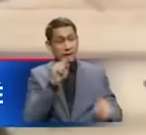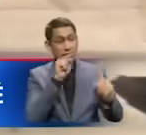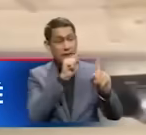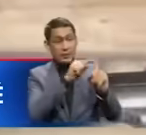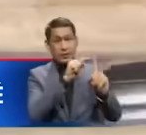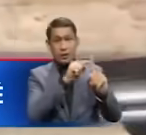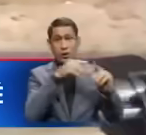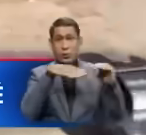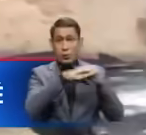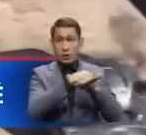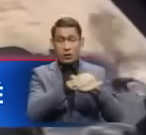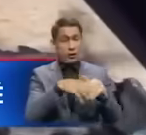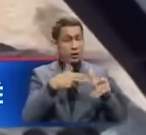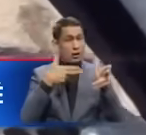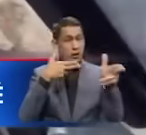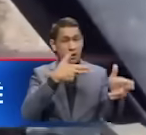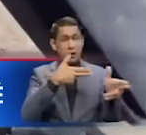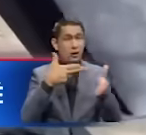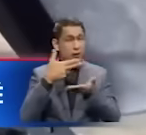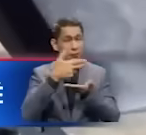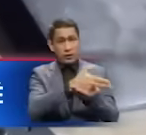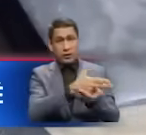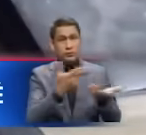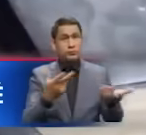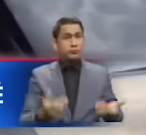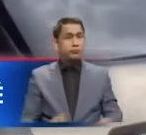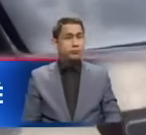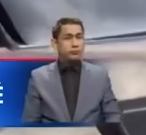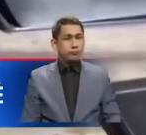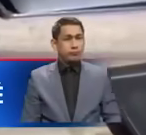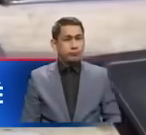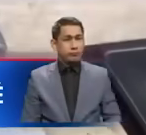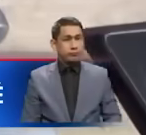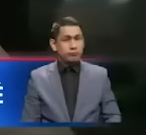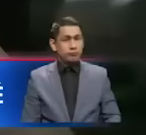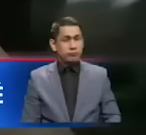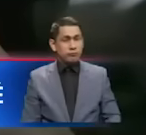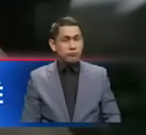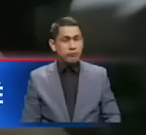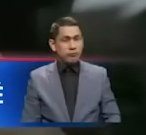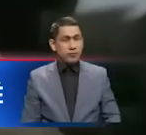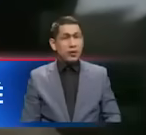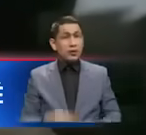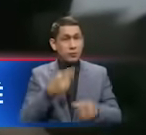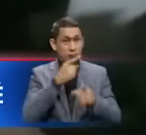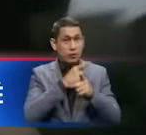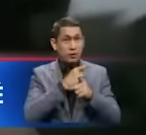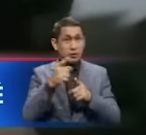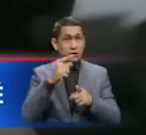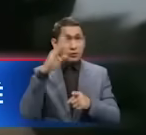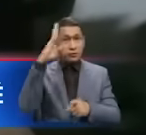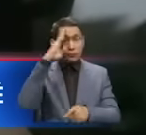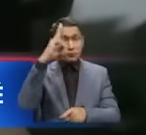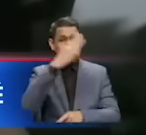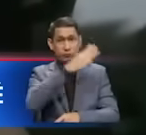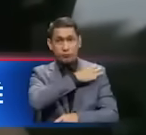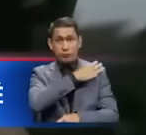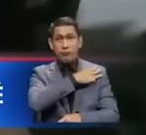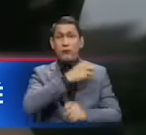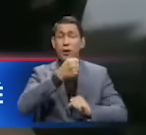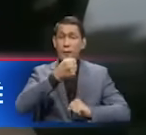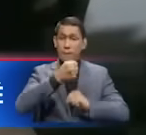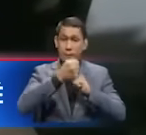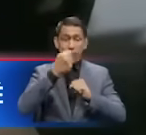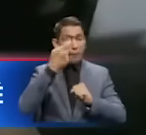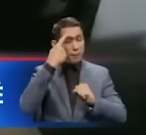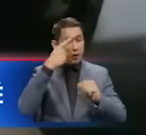corto alcance y una gran cantidad de munición. De esta manera, Fuerzas Armadas contribuyen a la